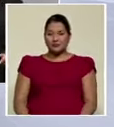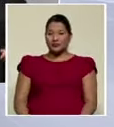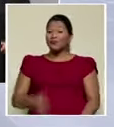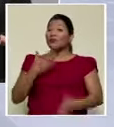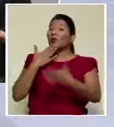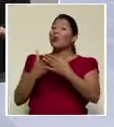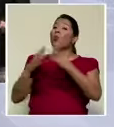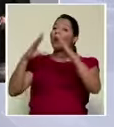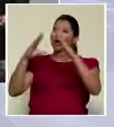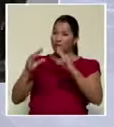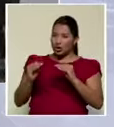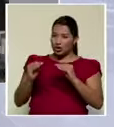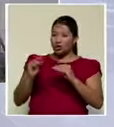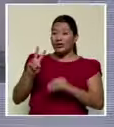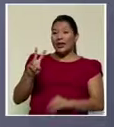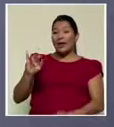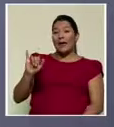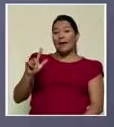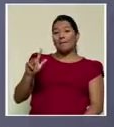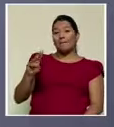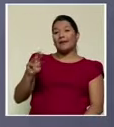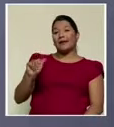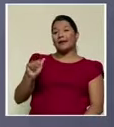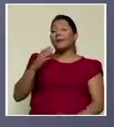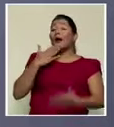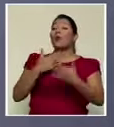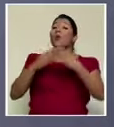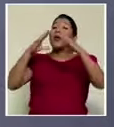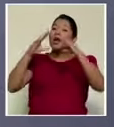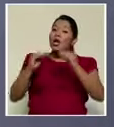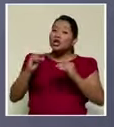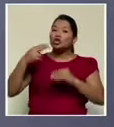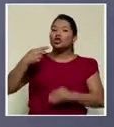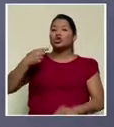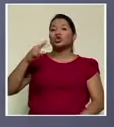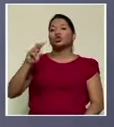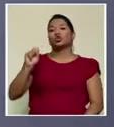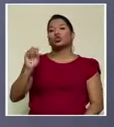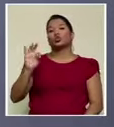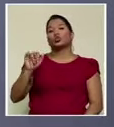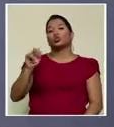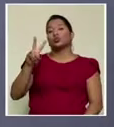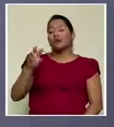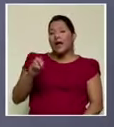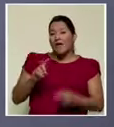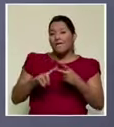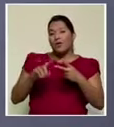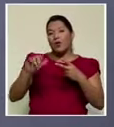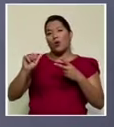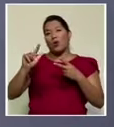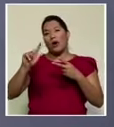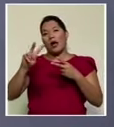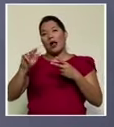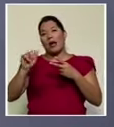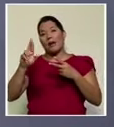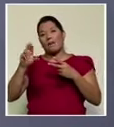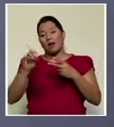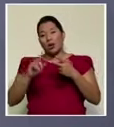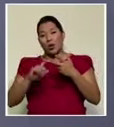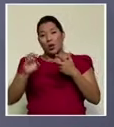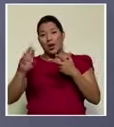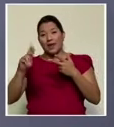Muy buenas noches, Vilma. Muy buenas noches, Gustavo, Álvaro, Ernesto, y un honor también compartir